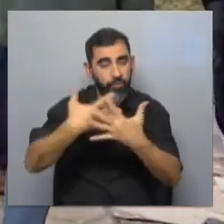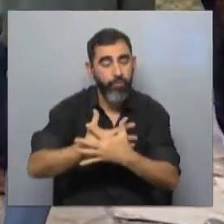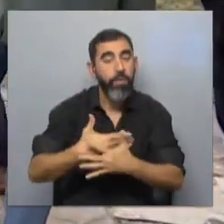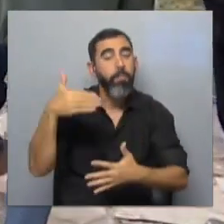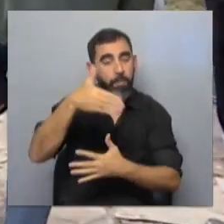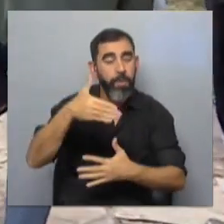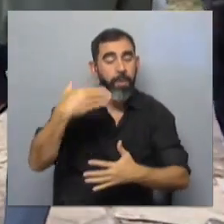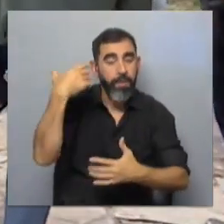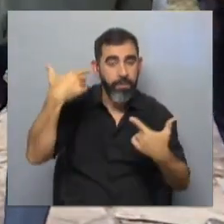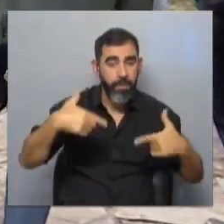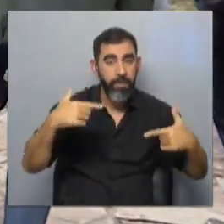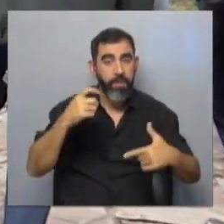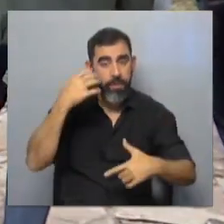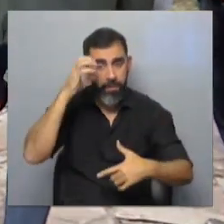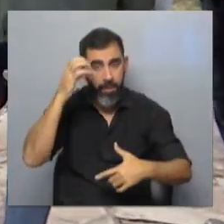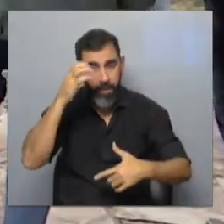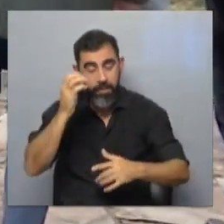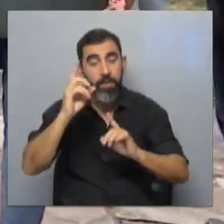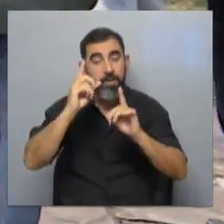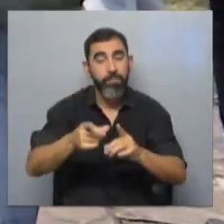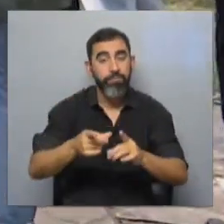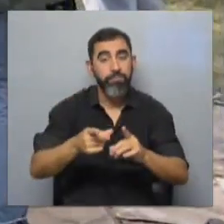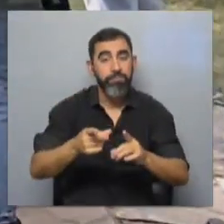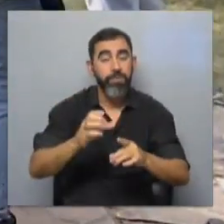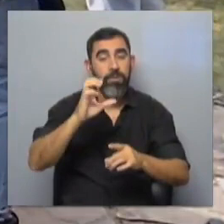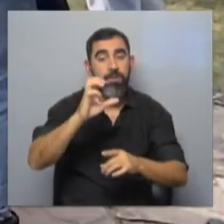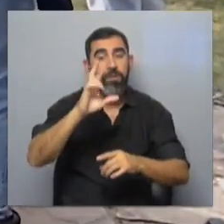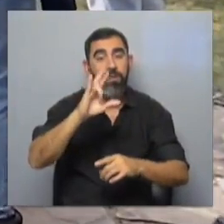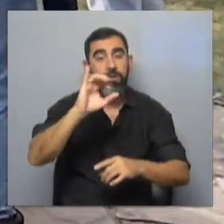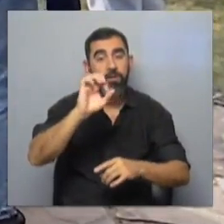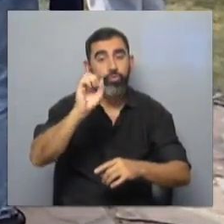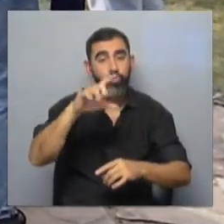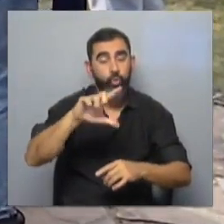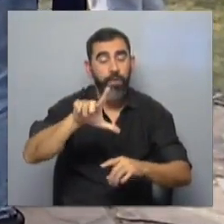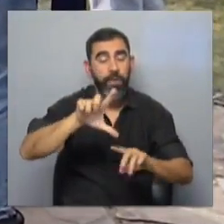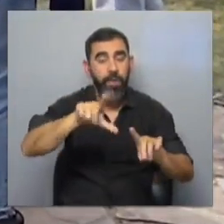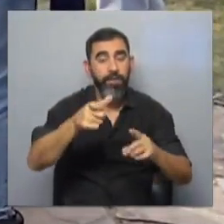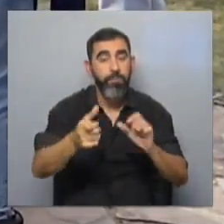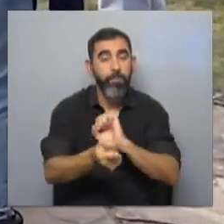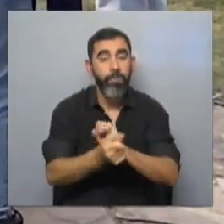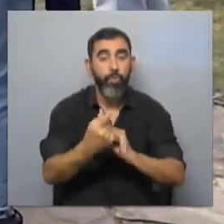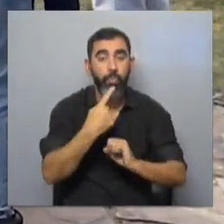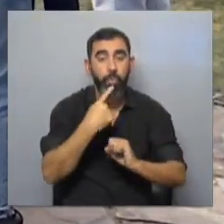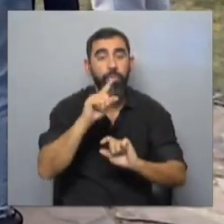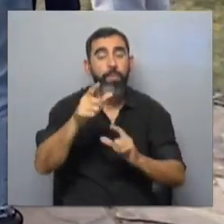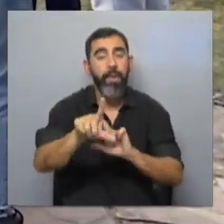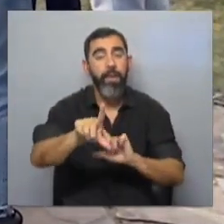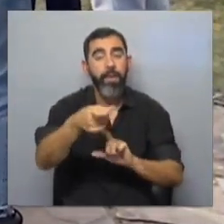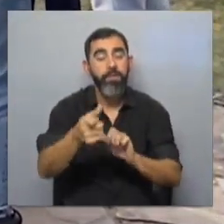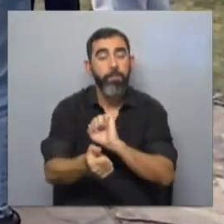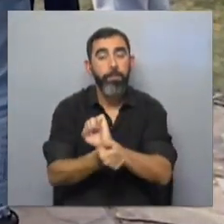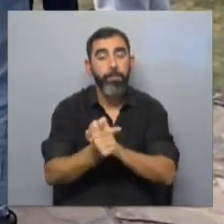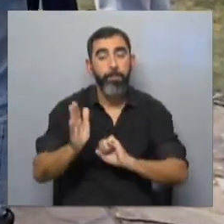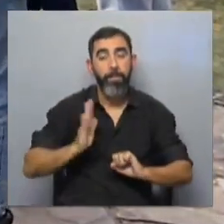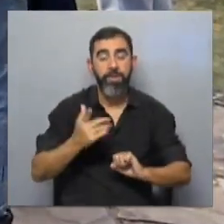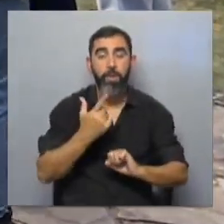participación de la intendenta Carolina Cose, con participación también de Crisol, ¿no?, el grupo de expresos políticos, y del colectivo de expresas políticas